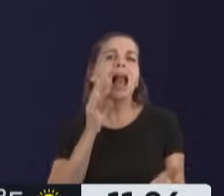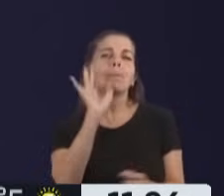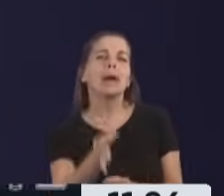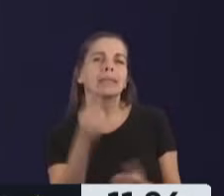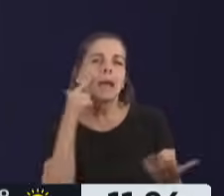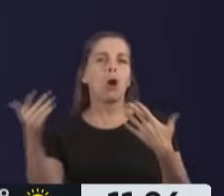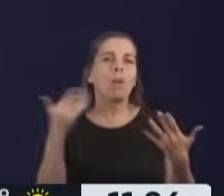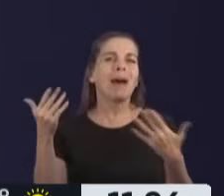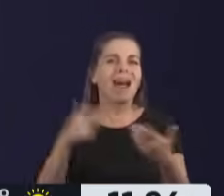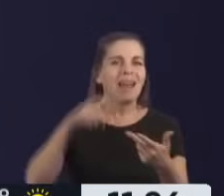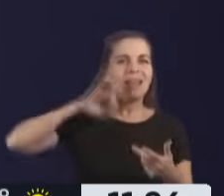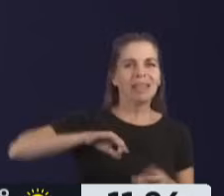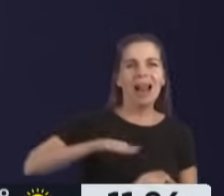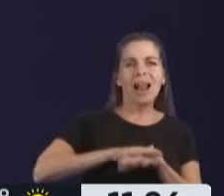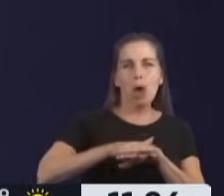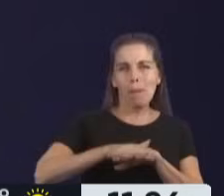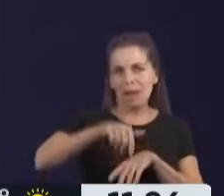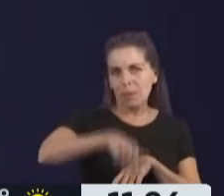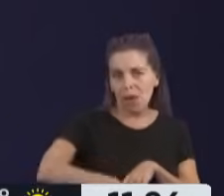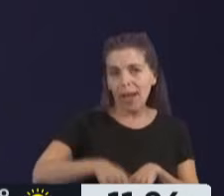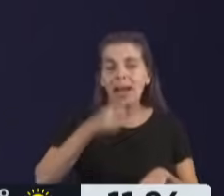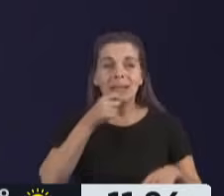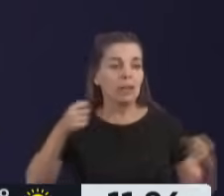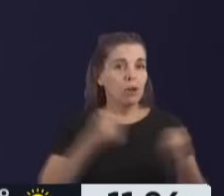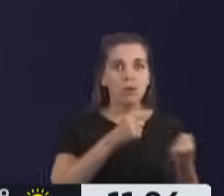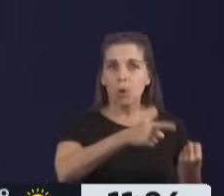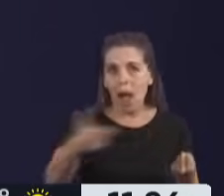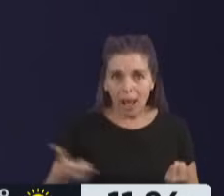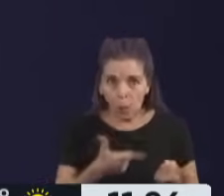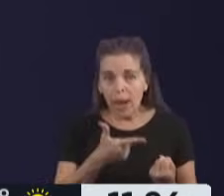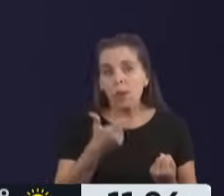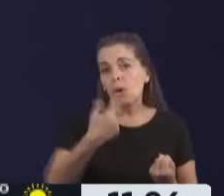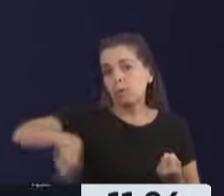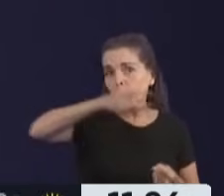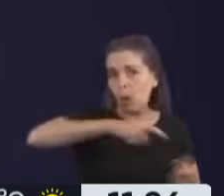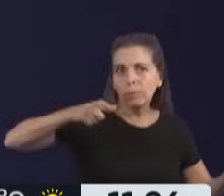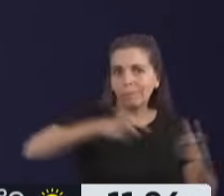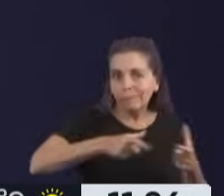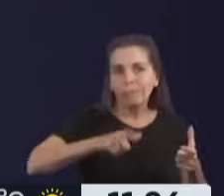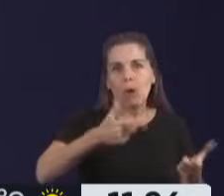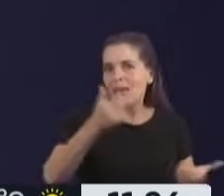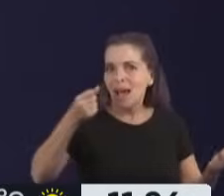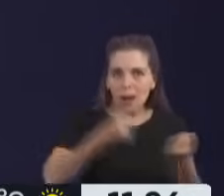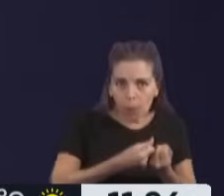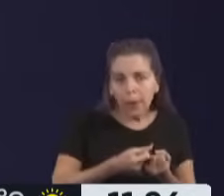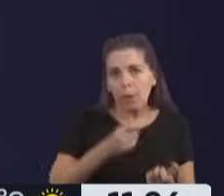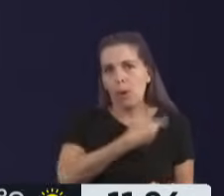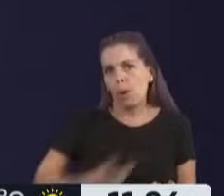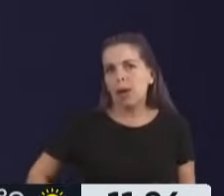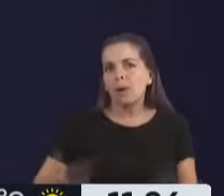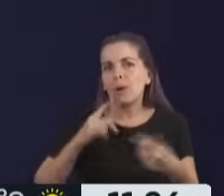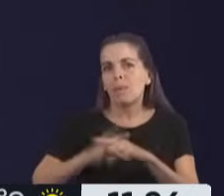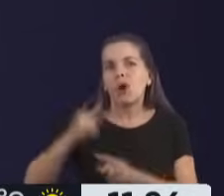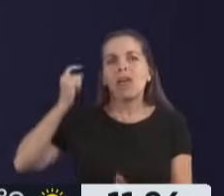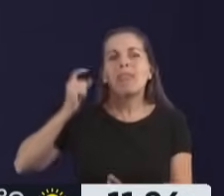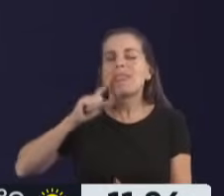donde efectivamente el gobierno tiene, cuando no hay acuerdo o cuando las partes no se ponen de acuerdo, decretar